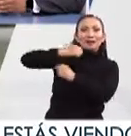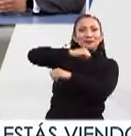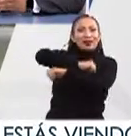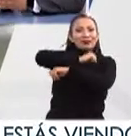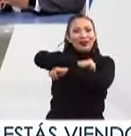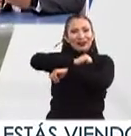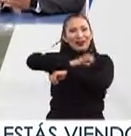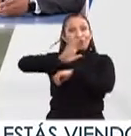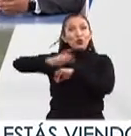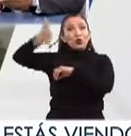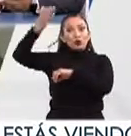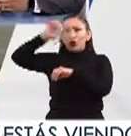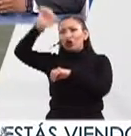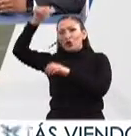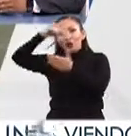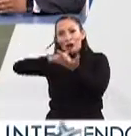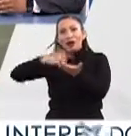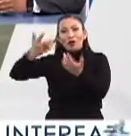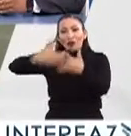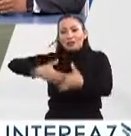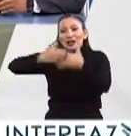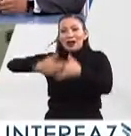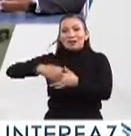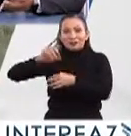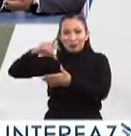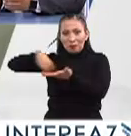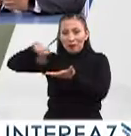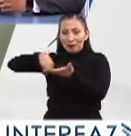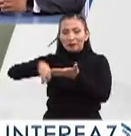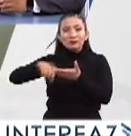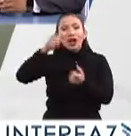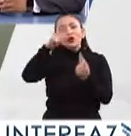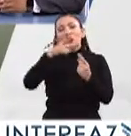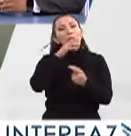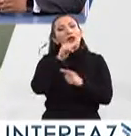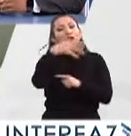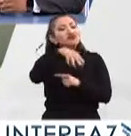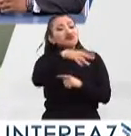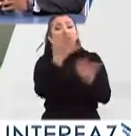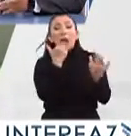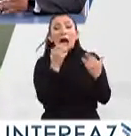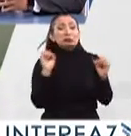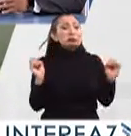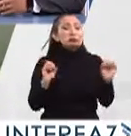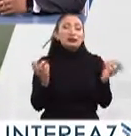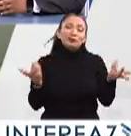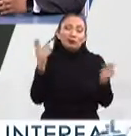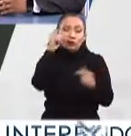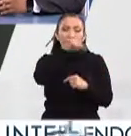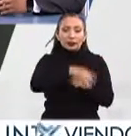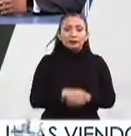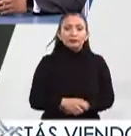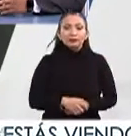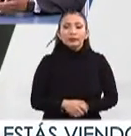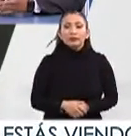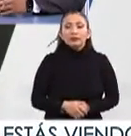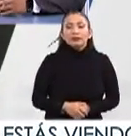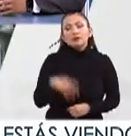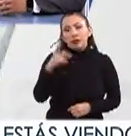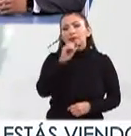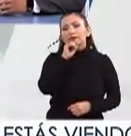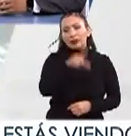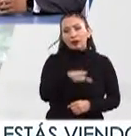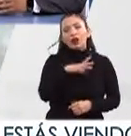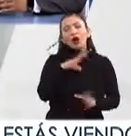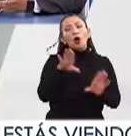de la fábrica, en este caso. Hay algunas que ya no se pueden conseguir, entonces sí es difícil ahí un poquillo. Pero también